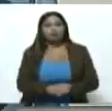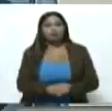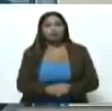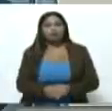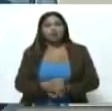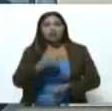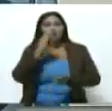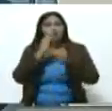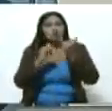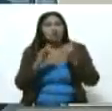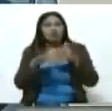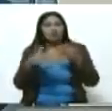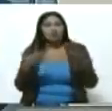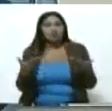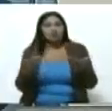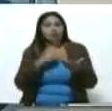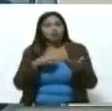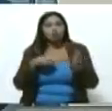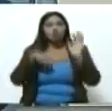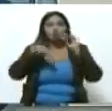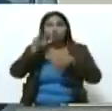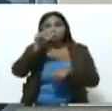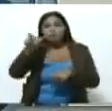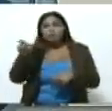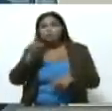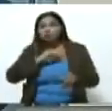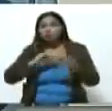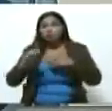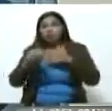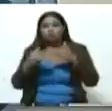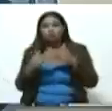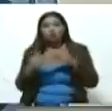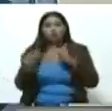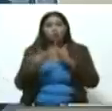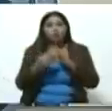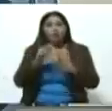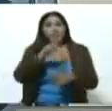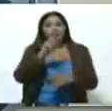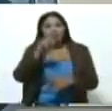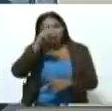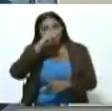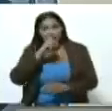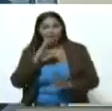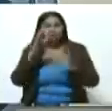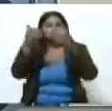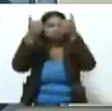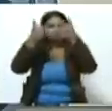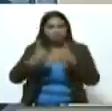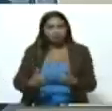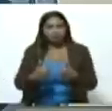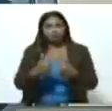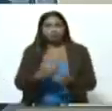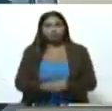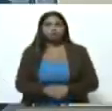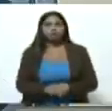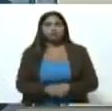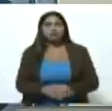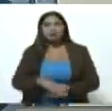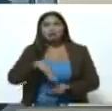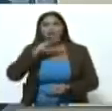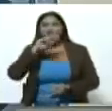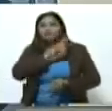finalmente 12 de los acusados resultaron condenados a 30 años de prisión, máxima